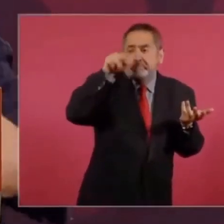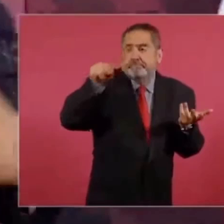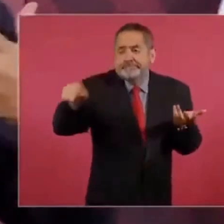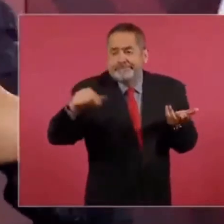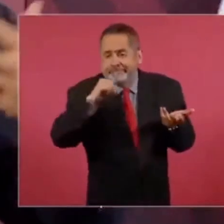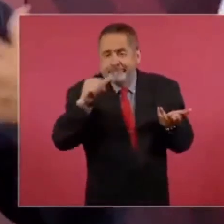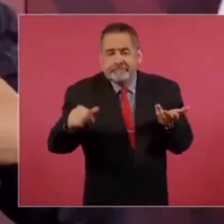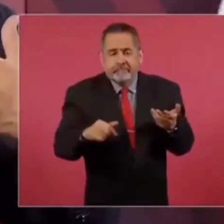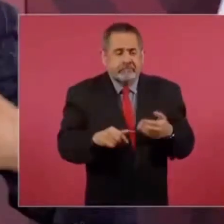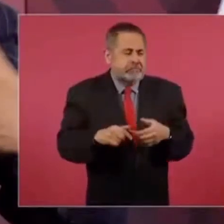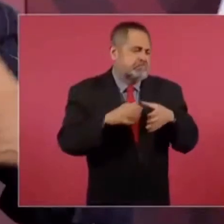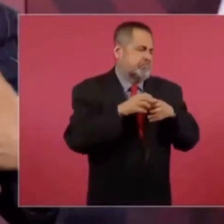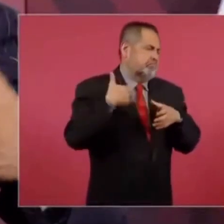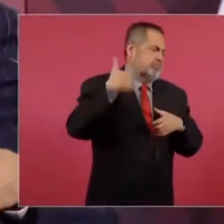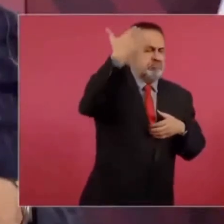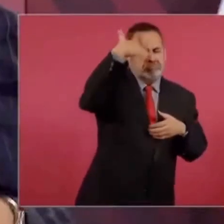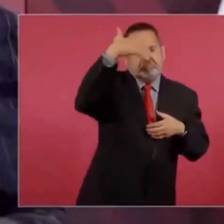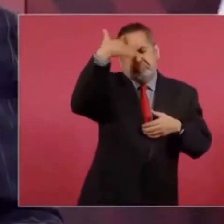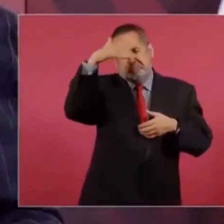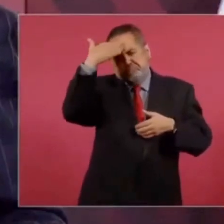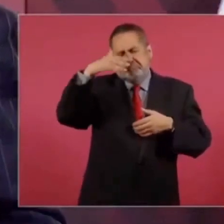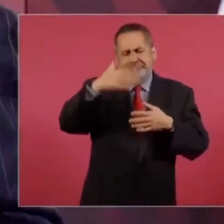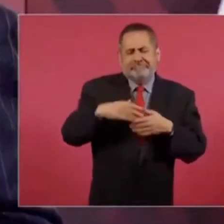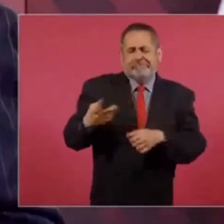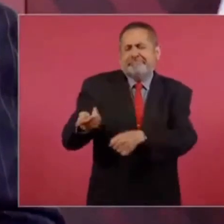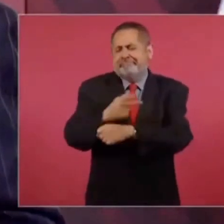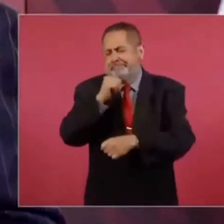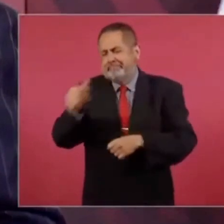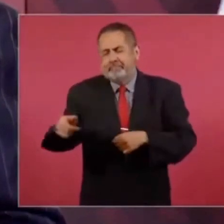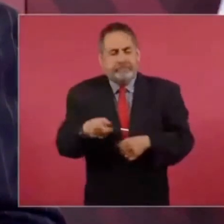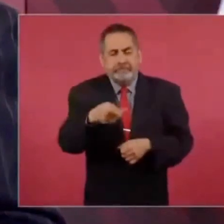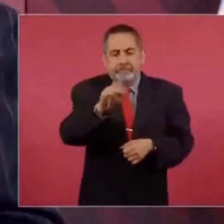sienten muy informados,